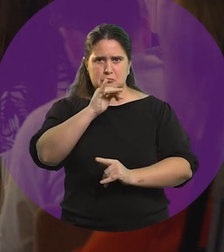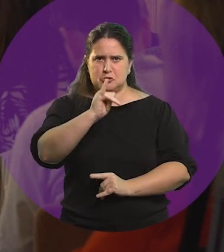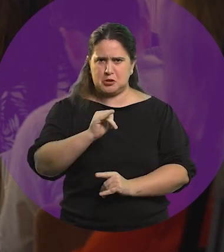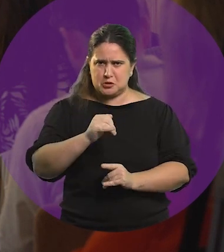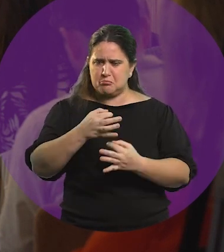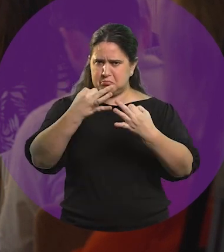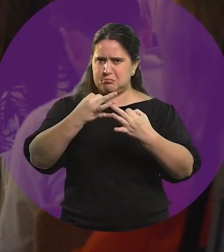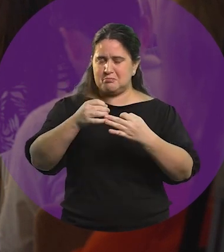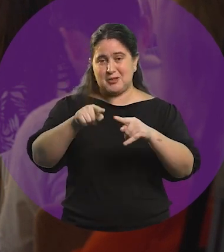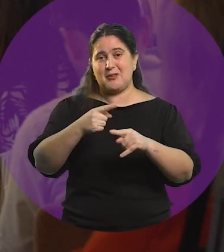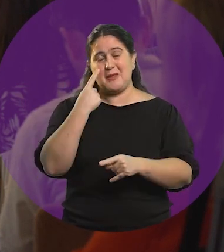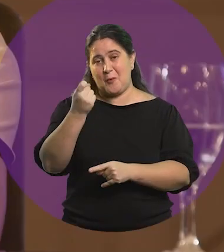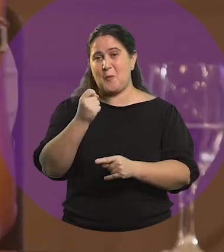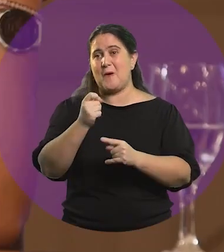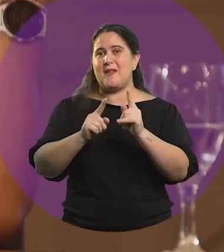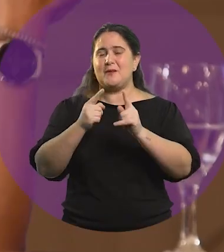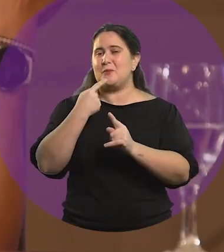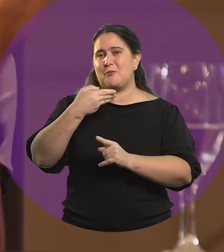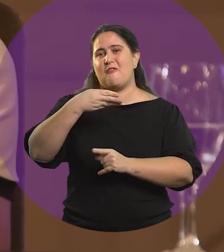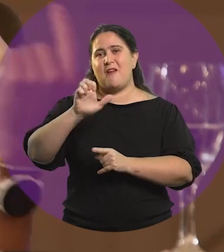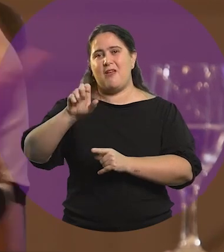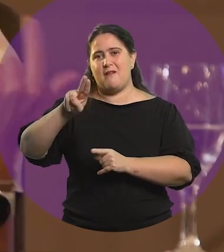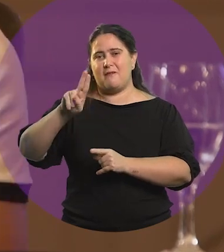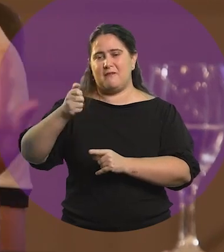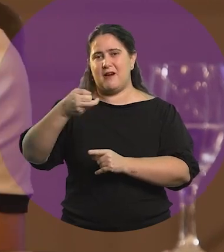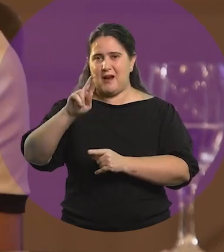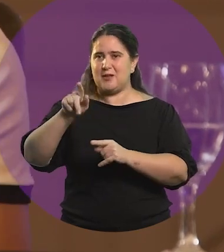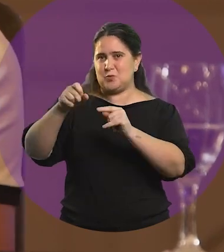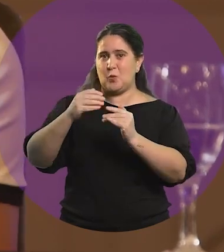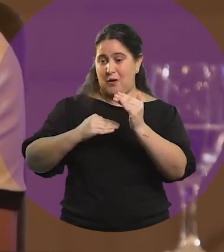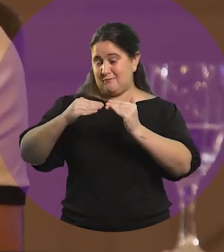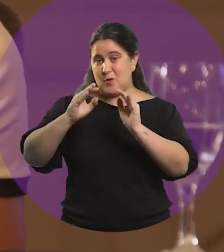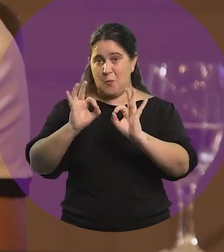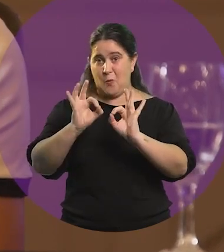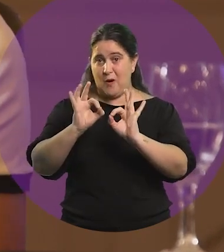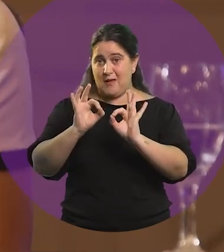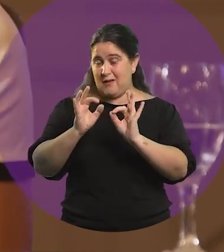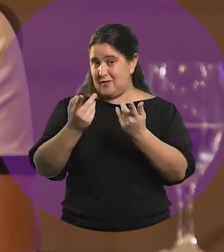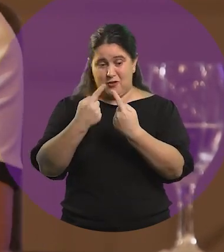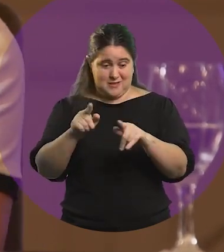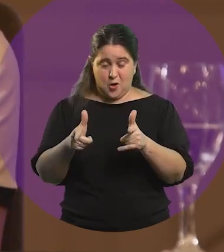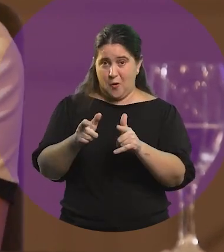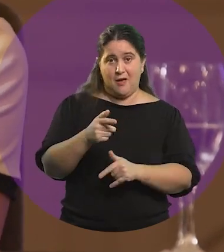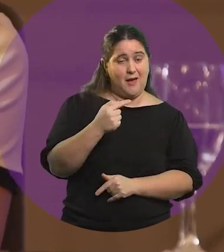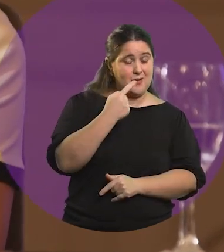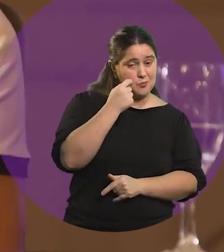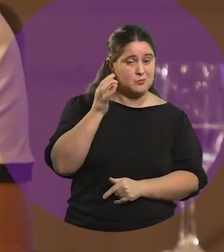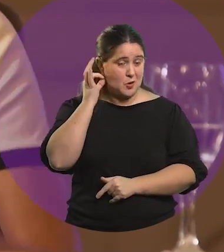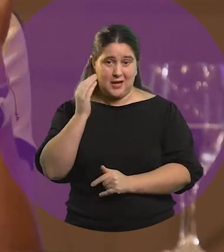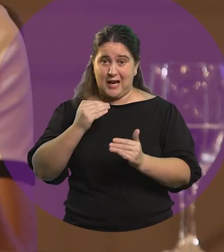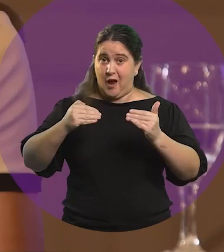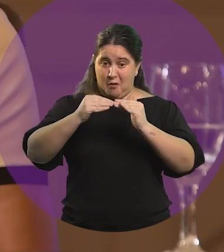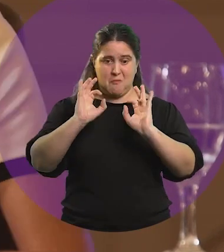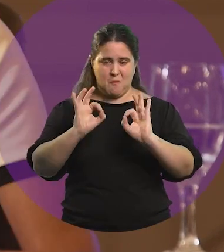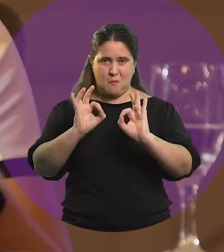resultados. Y eso lo vemos en pensamiento computacional, que la prueba de Bebras no dé diferencia en los aprendizajes de pensamiento computacional, no es casual. Es que hay